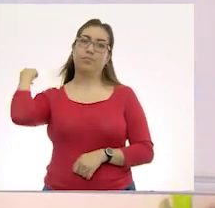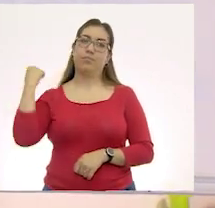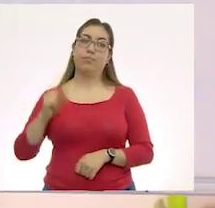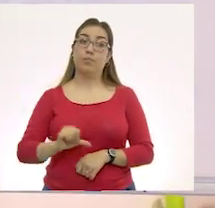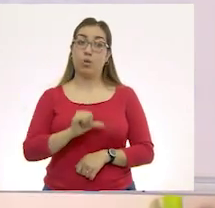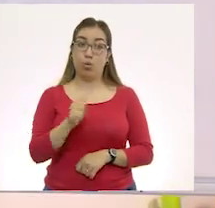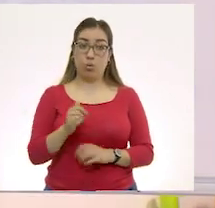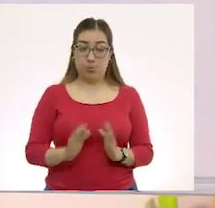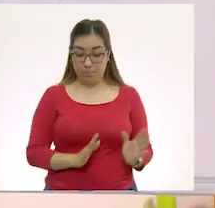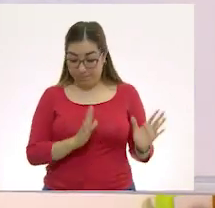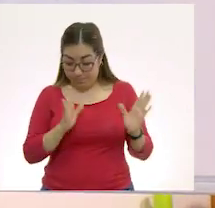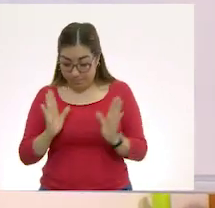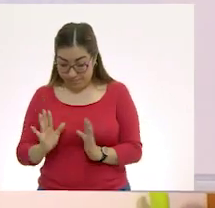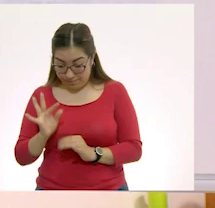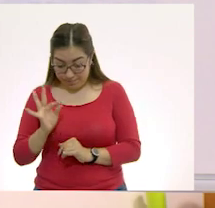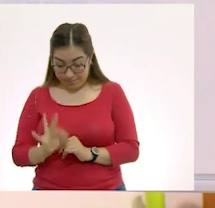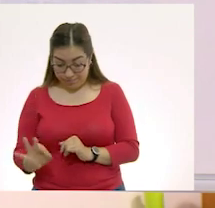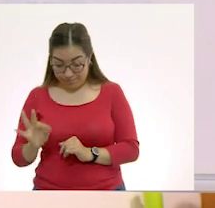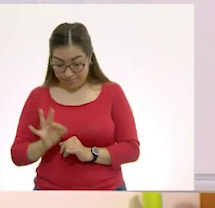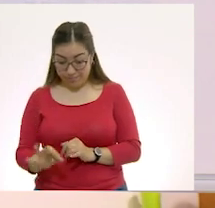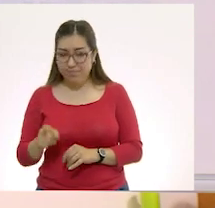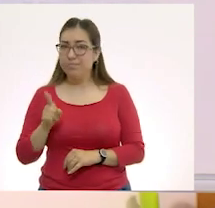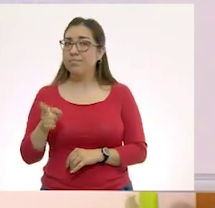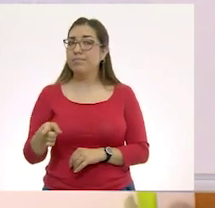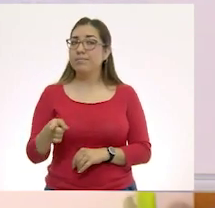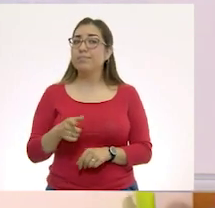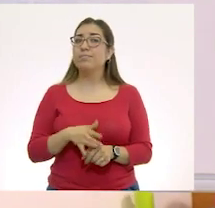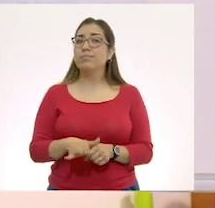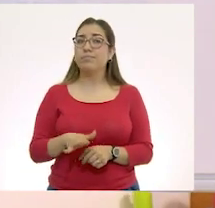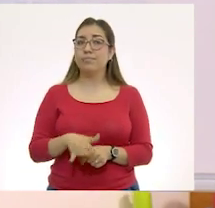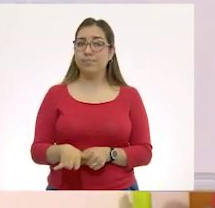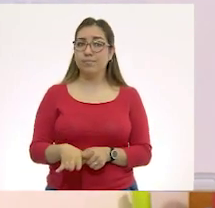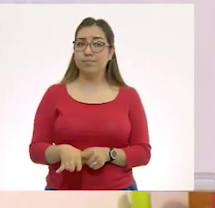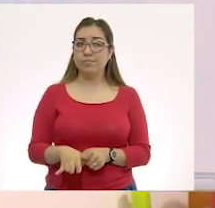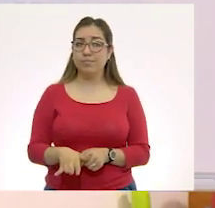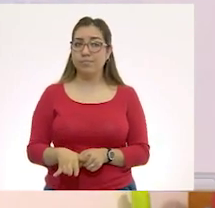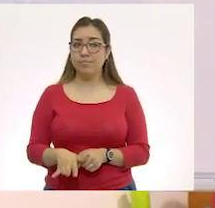siguiente y último es el